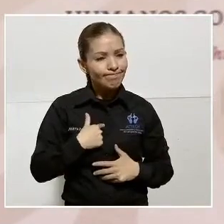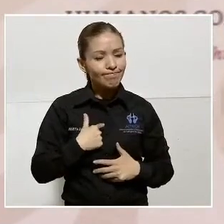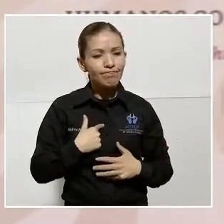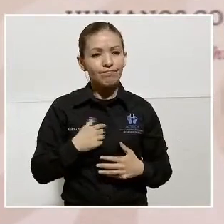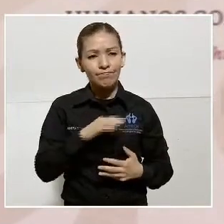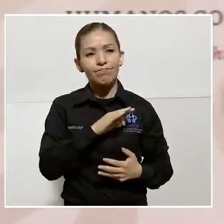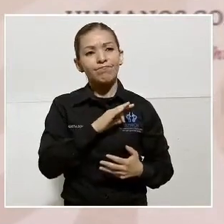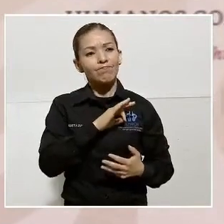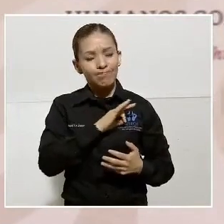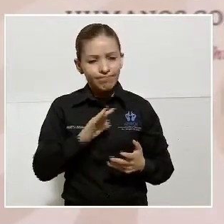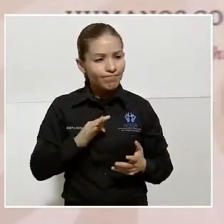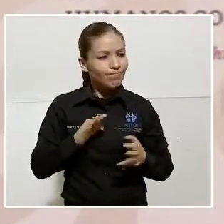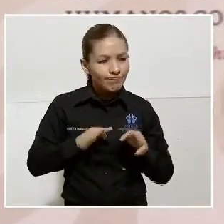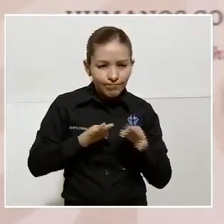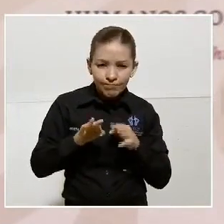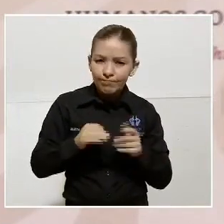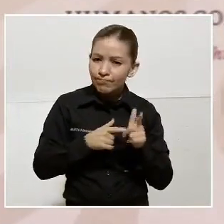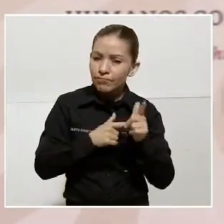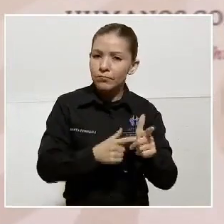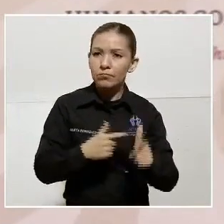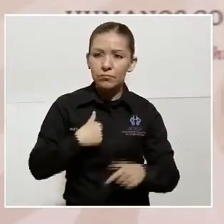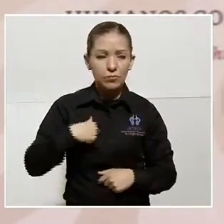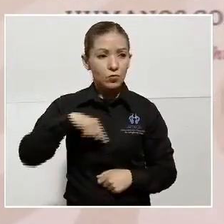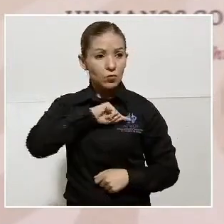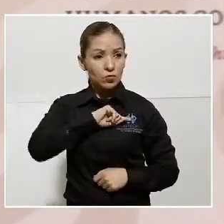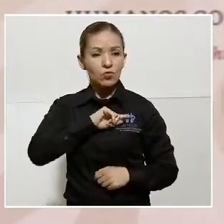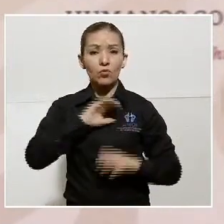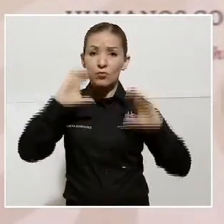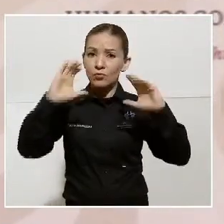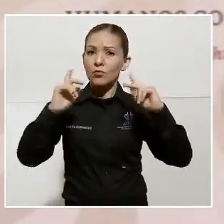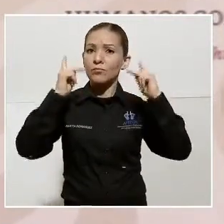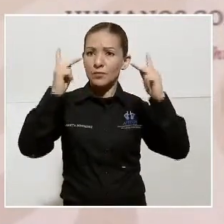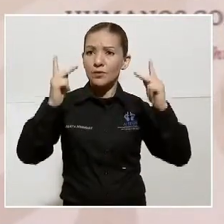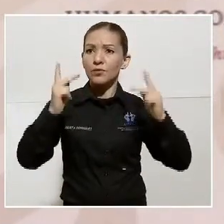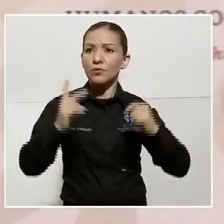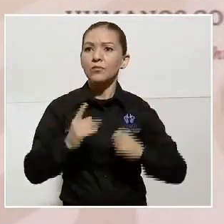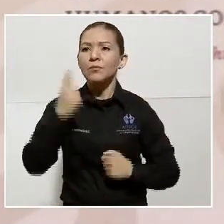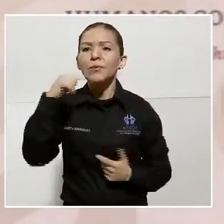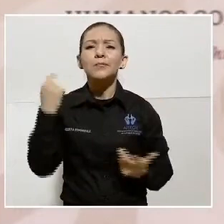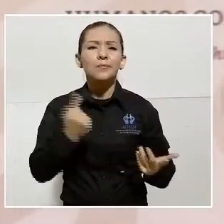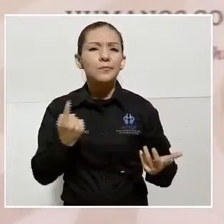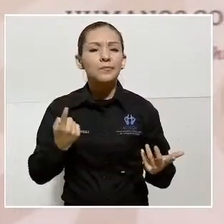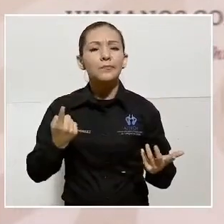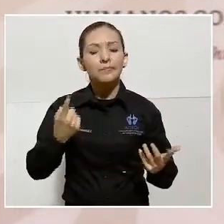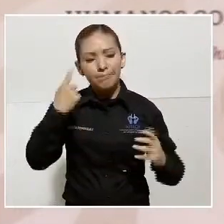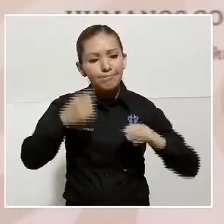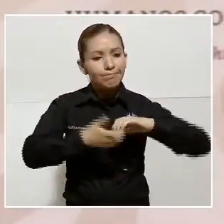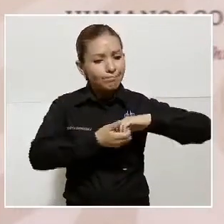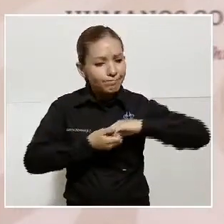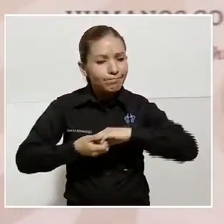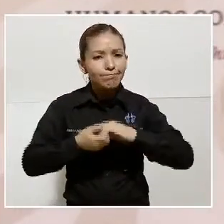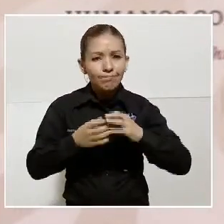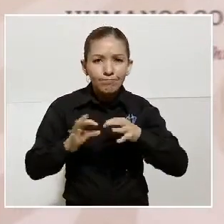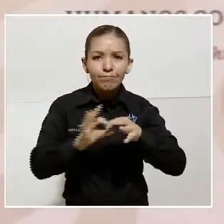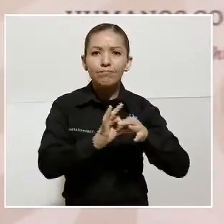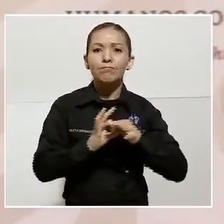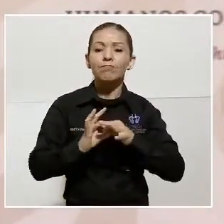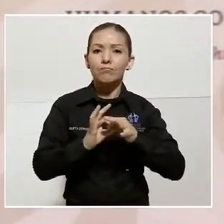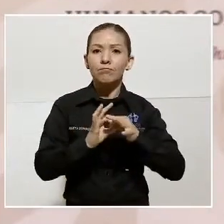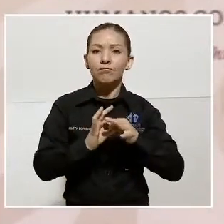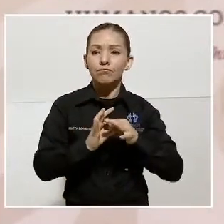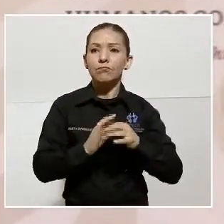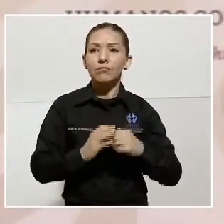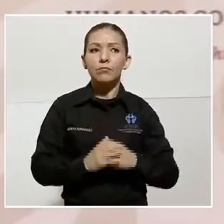estatales y el compromiso propio de una servidora para colaborar en la comisión,